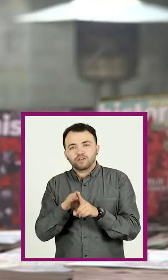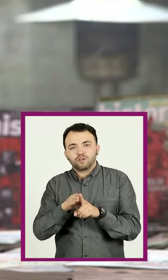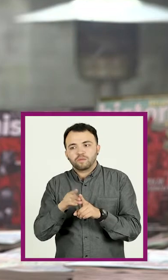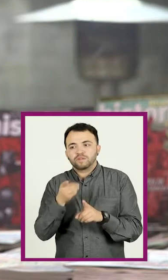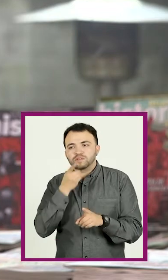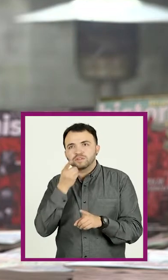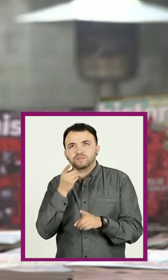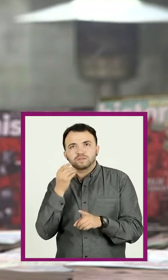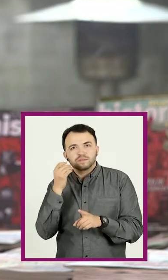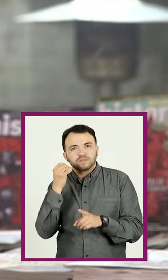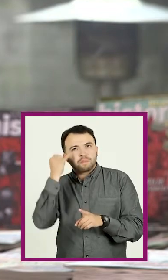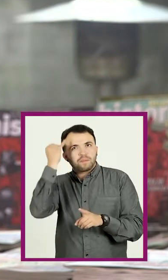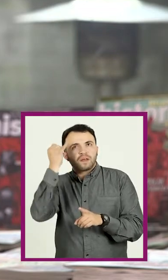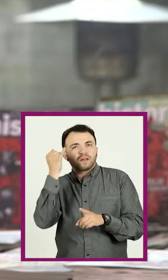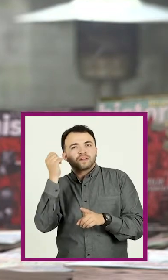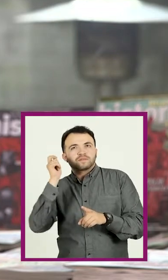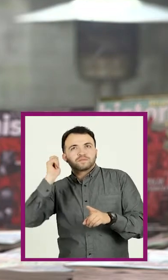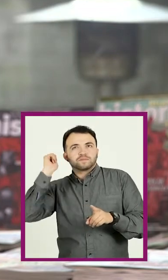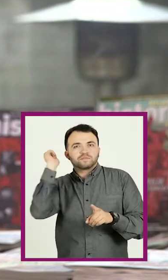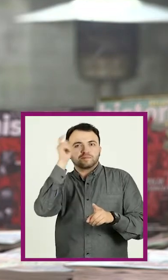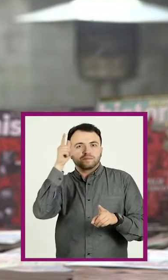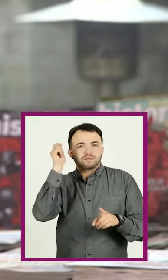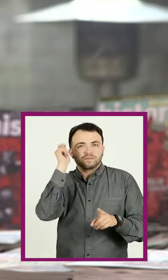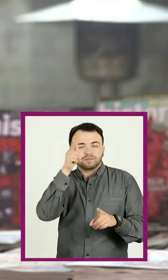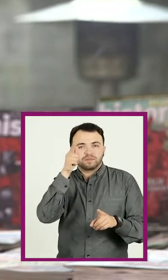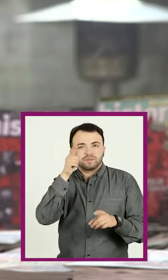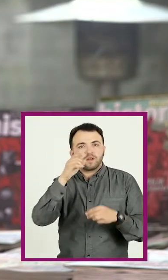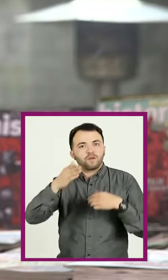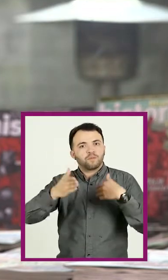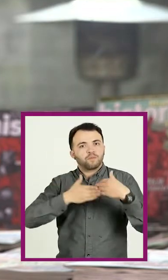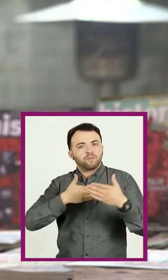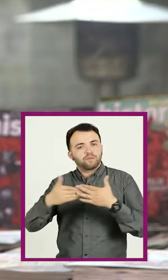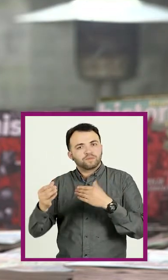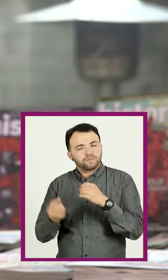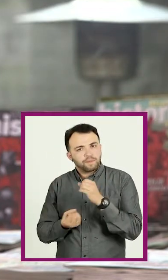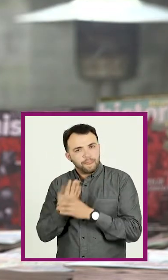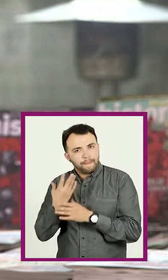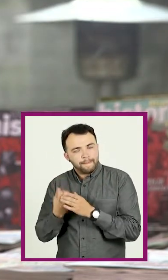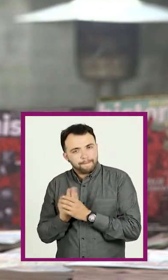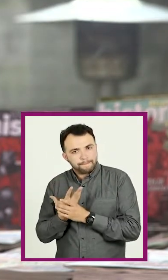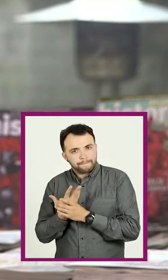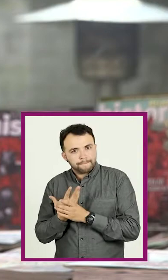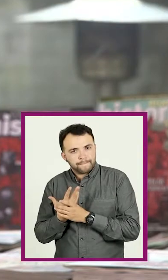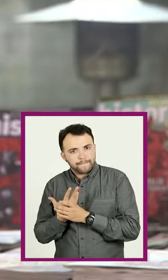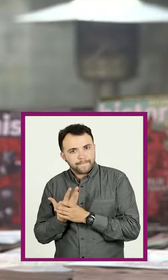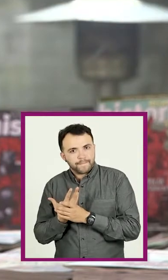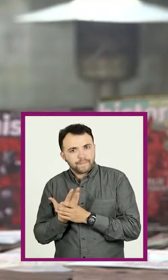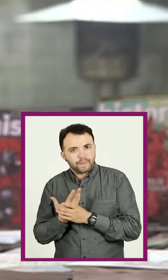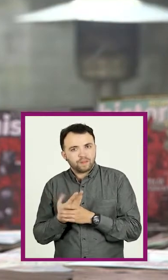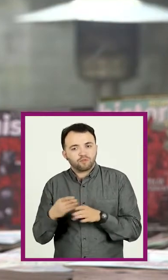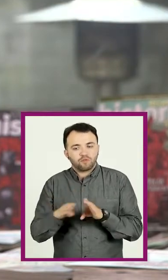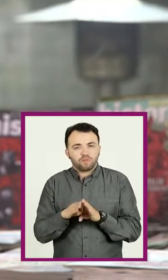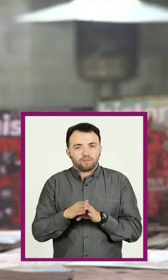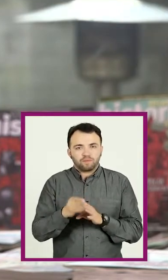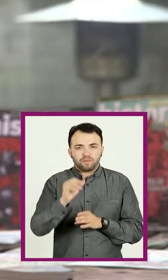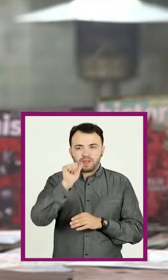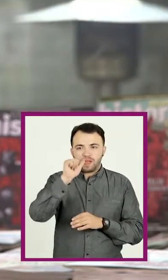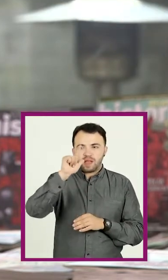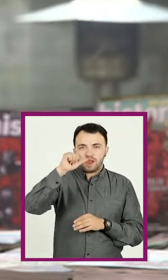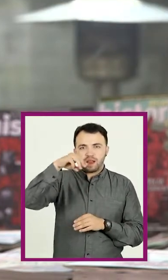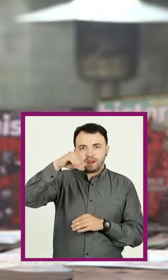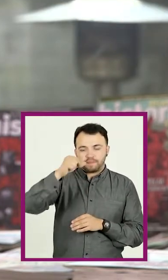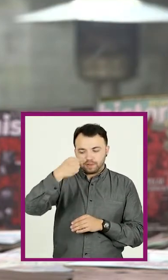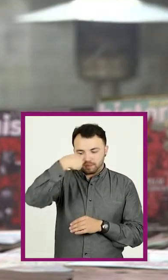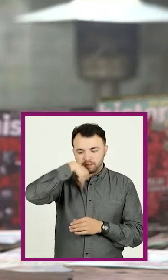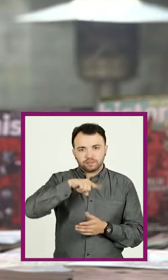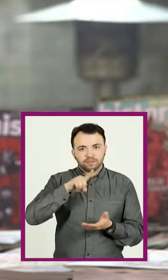la modernidad, ¿no? Entonces, no solamente a la modernidad, no solamente al alma moderna, ¿sí?